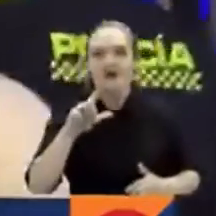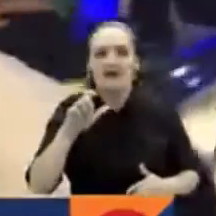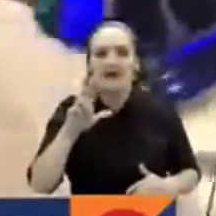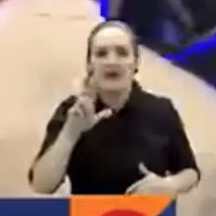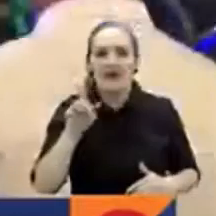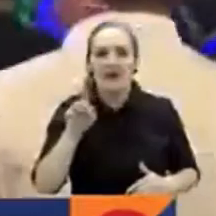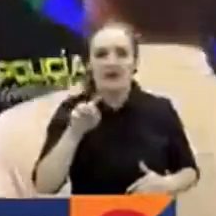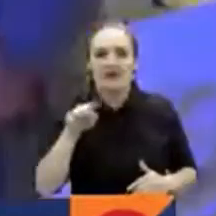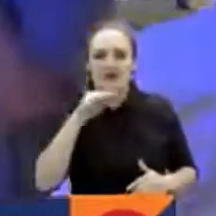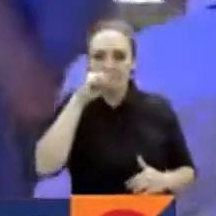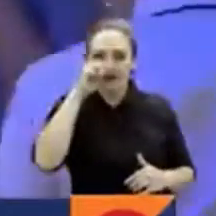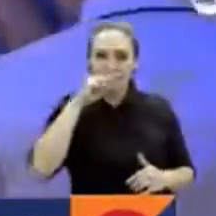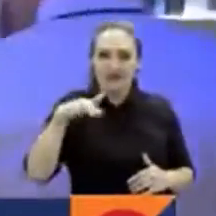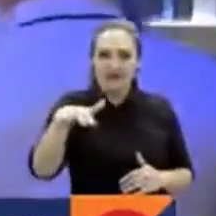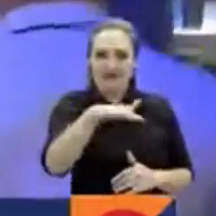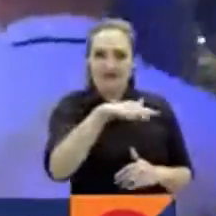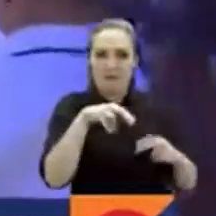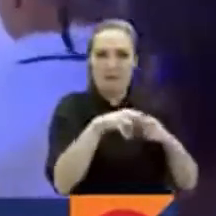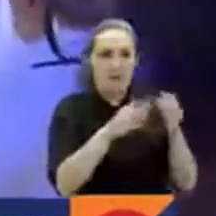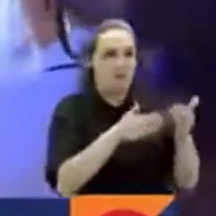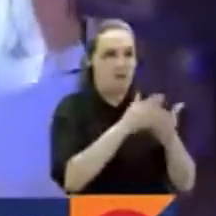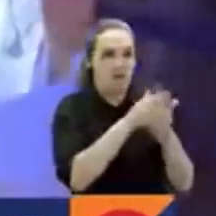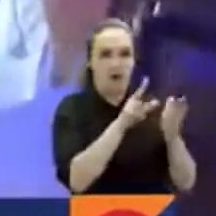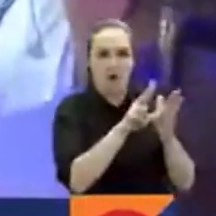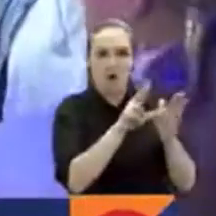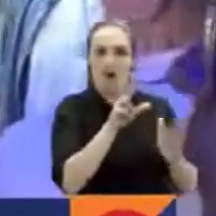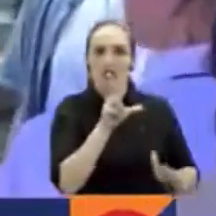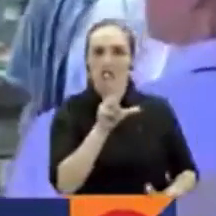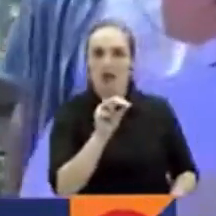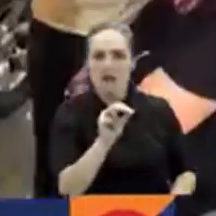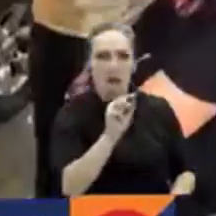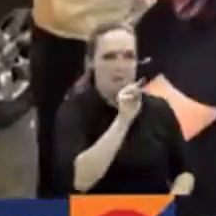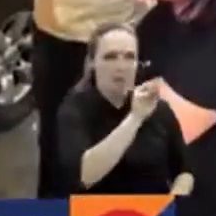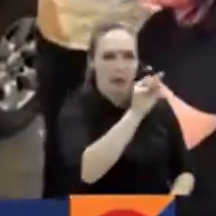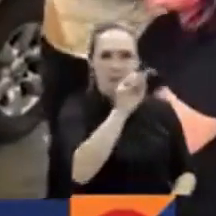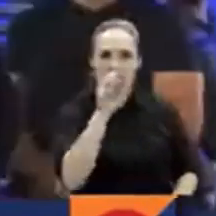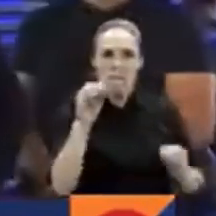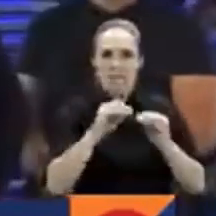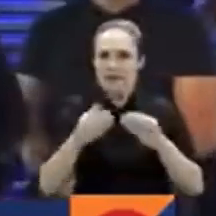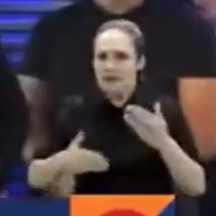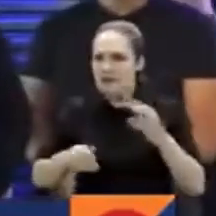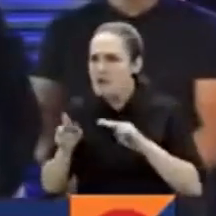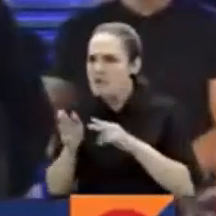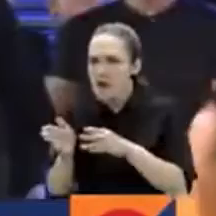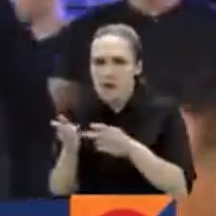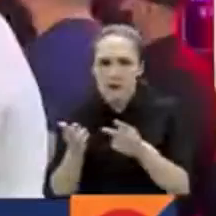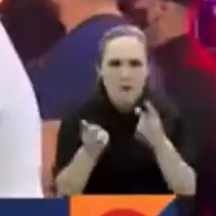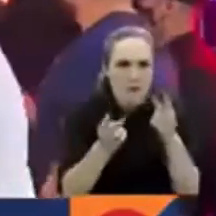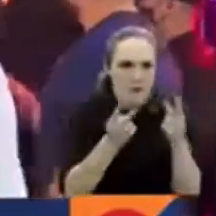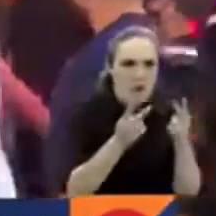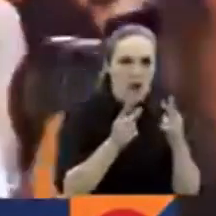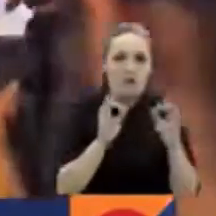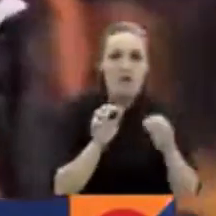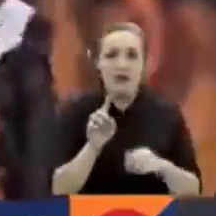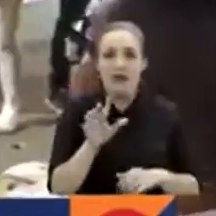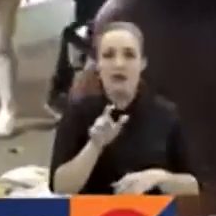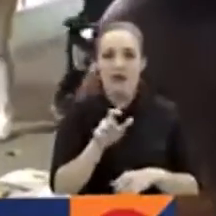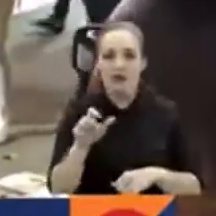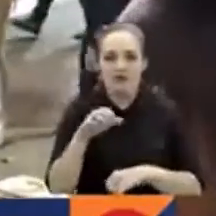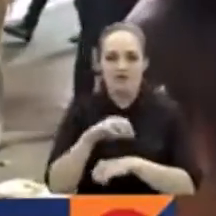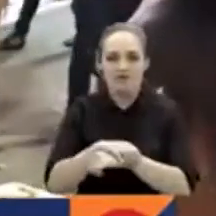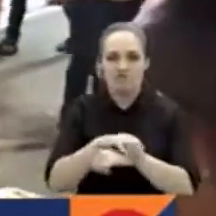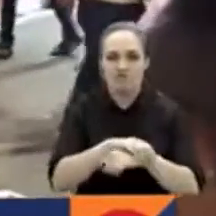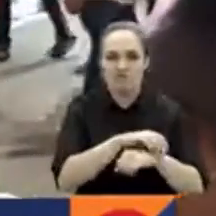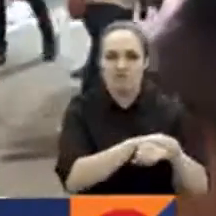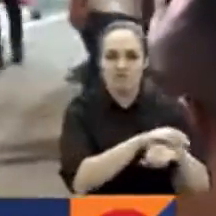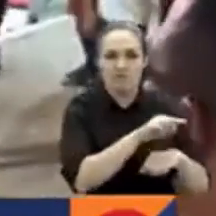los controles, la policía visitó 30 hoteles y establecimientos comerciales del sector. Según el balance de la inspección, 15 personas fueron